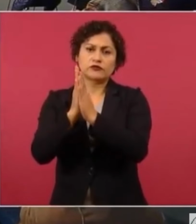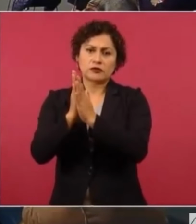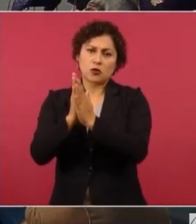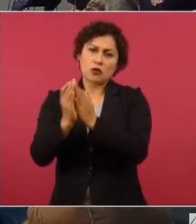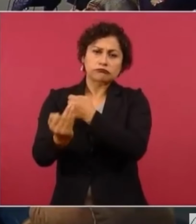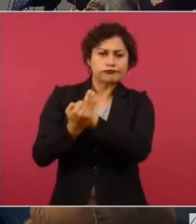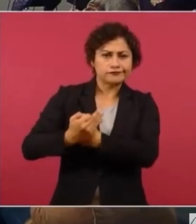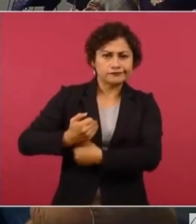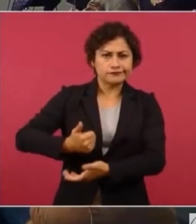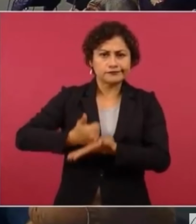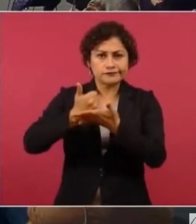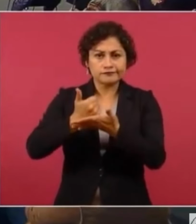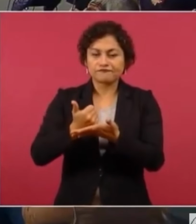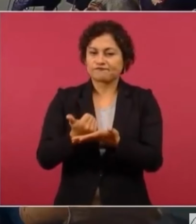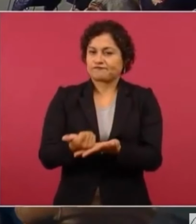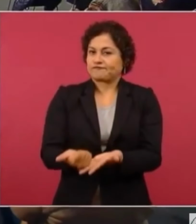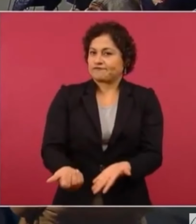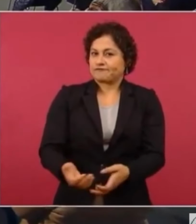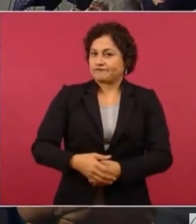No.